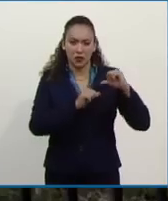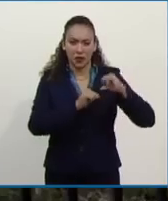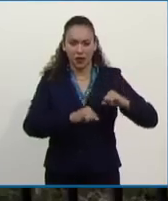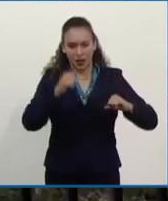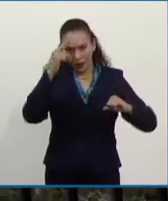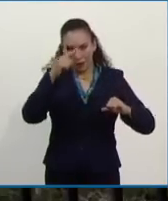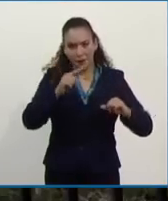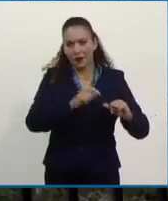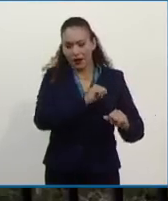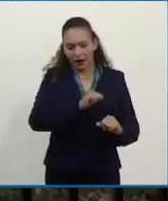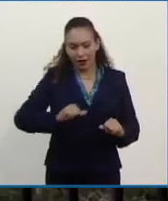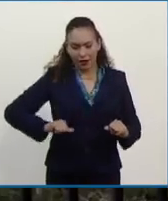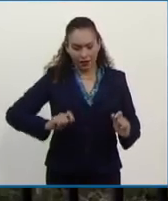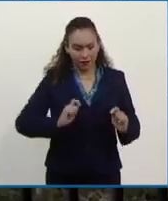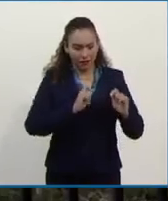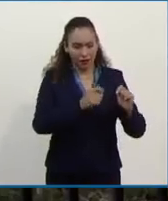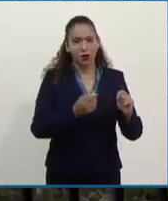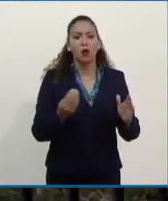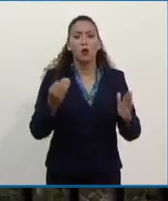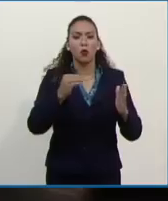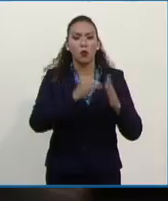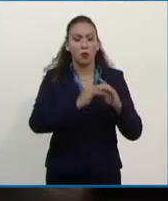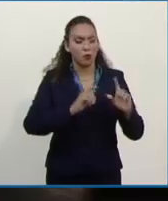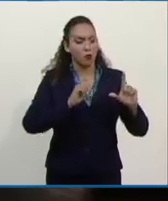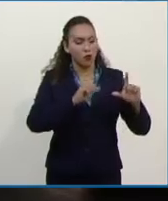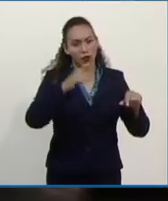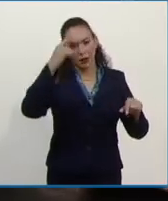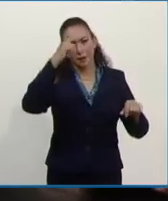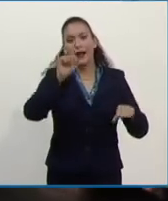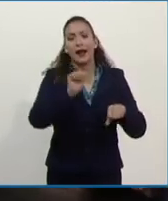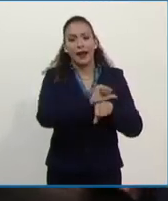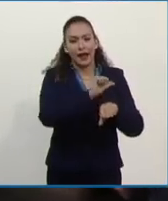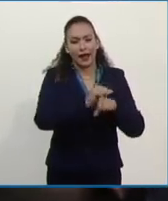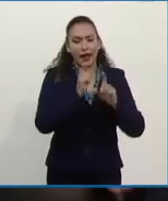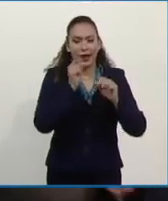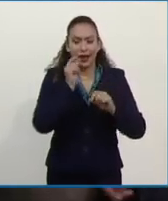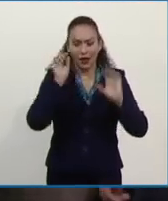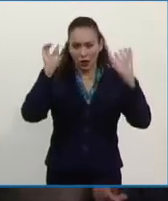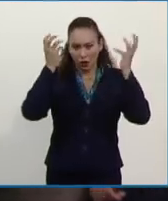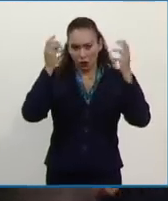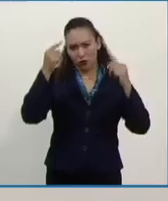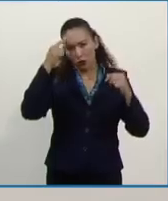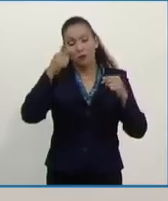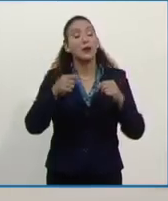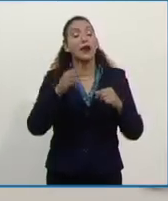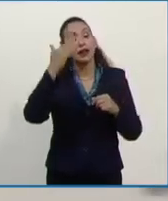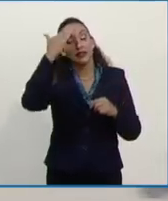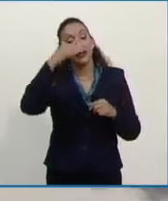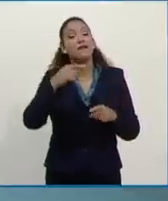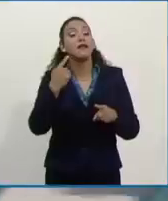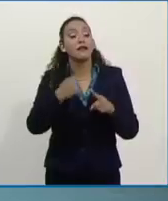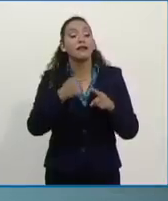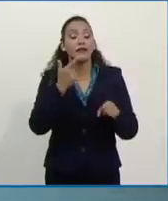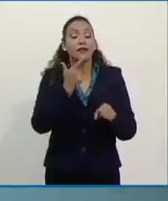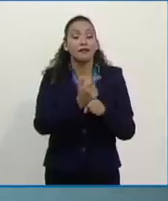las alcaldías al imponer un balizamiento homologado en todos los vehículos utilizados para labores de seguridad pública.